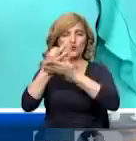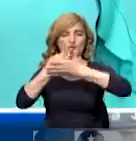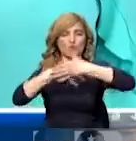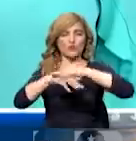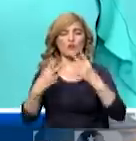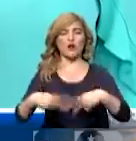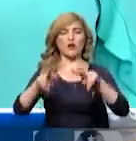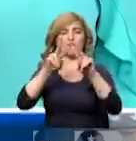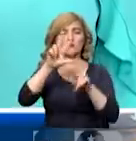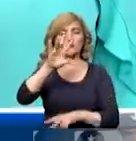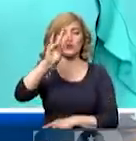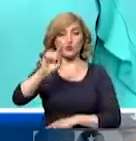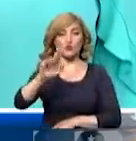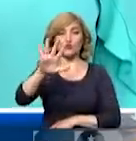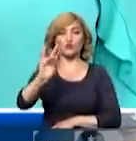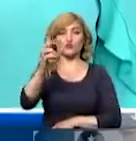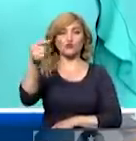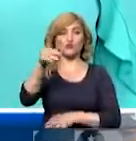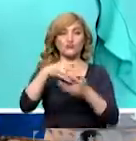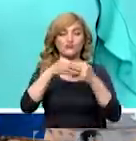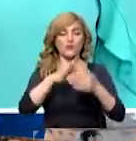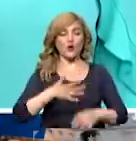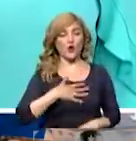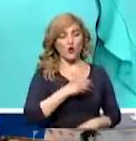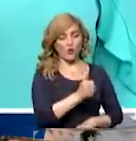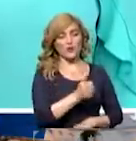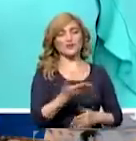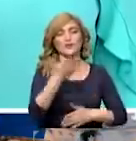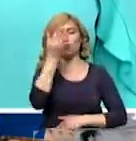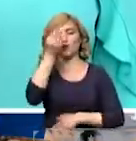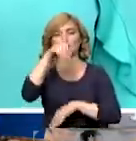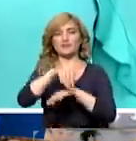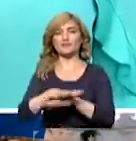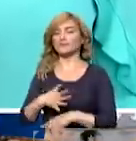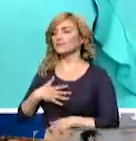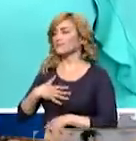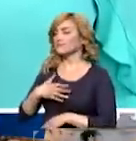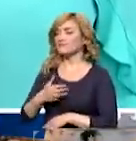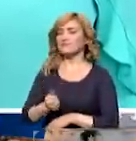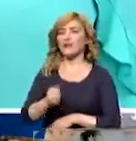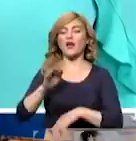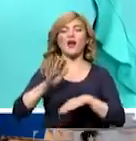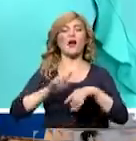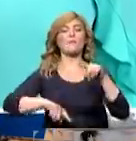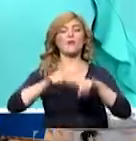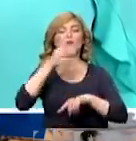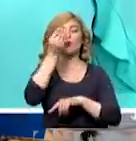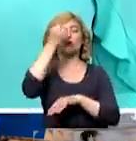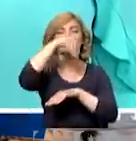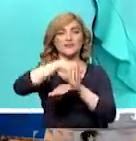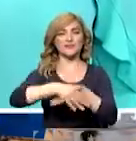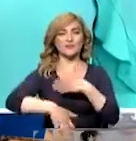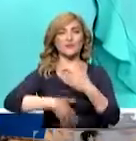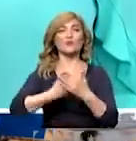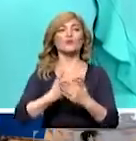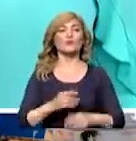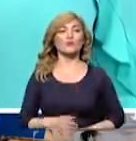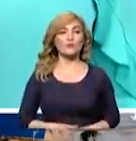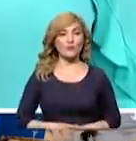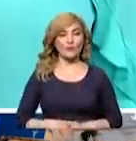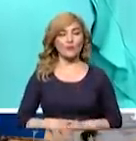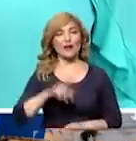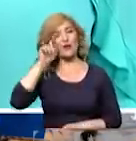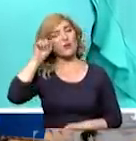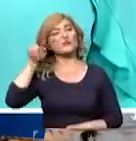millones de dólares. Hola María Gracia, ¿cómo estás? Buenas tardes. ¿Qué tal? ¿Cómo estás? Hola Liz, amigos, muy buenas tardes. Recordemos que María Sol